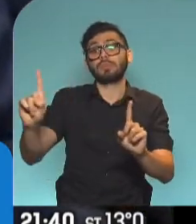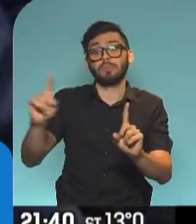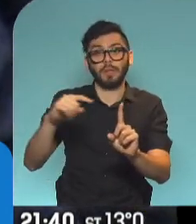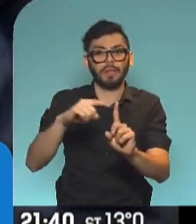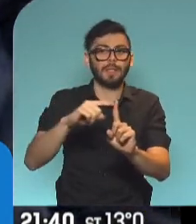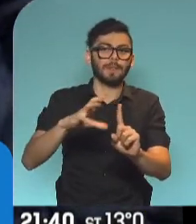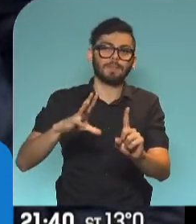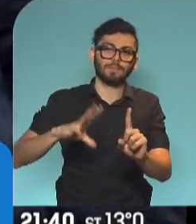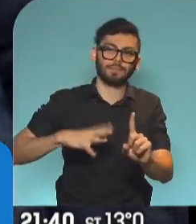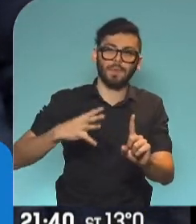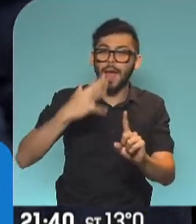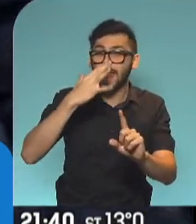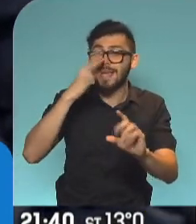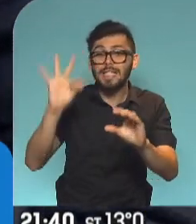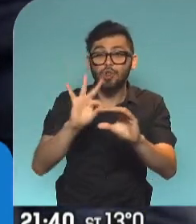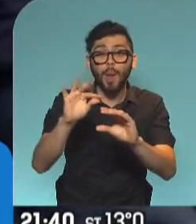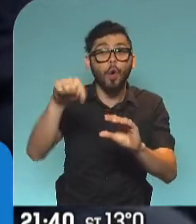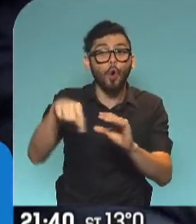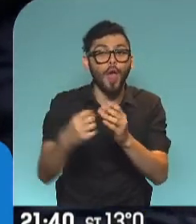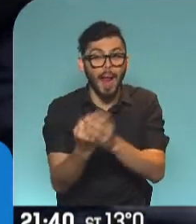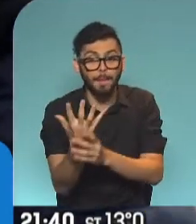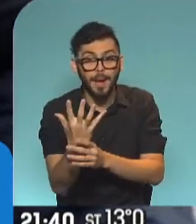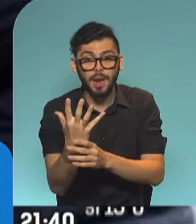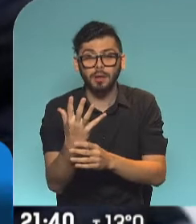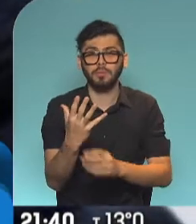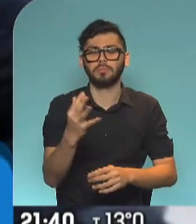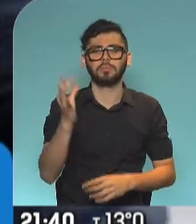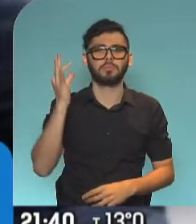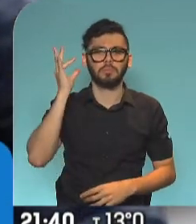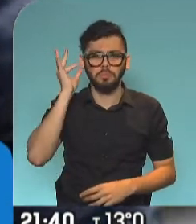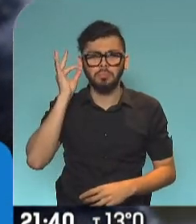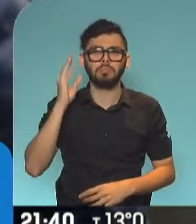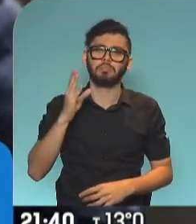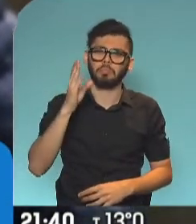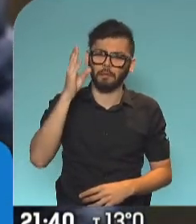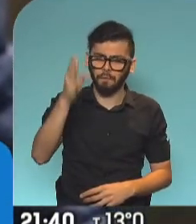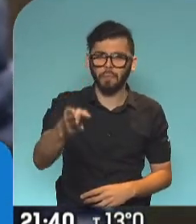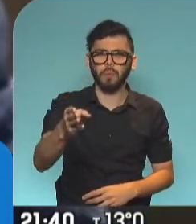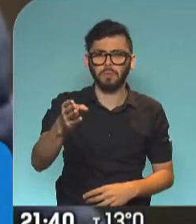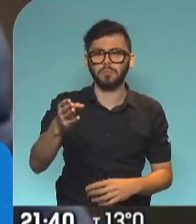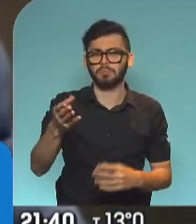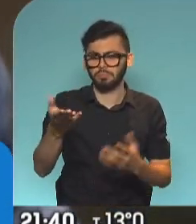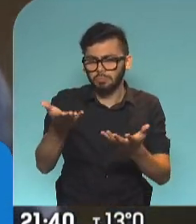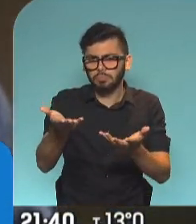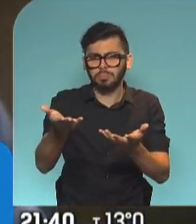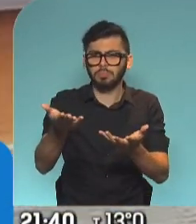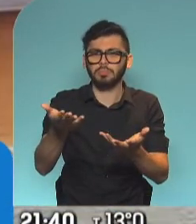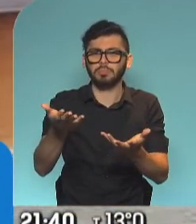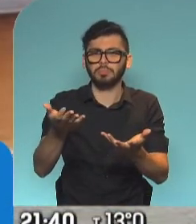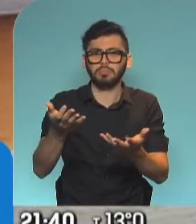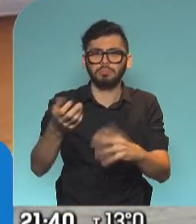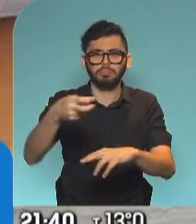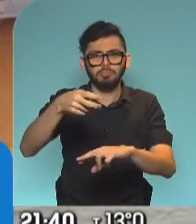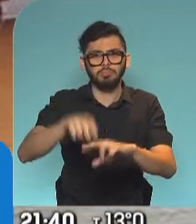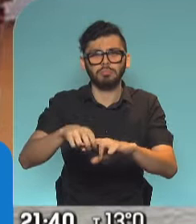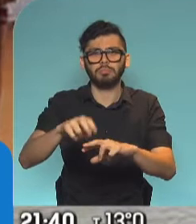hisopado para esta mañana. Maradona fue justamente, se le